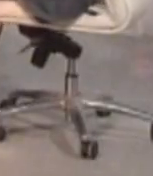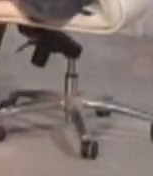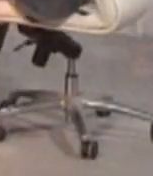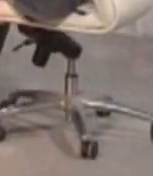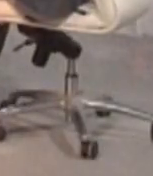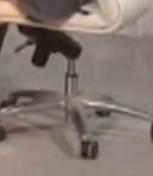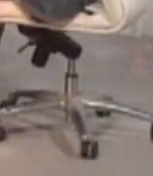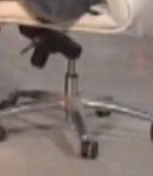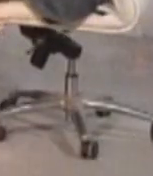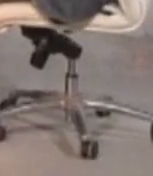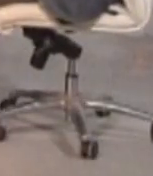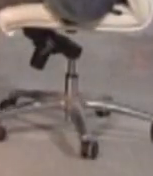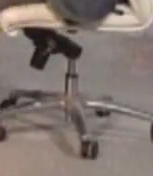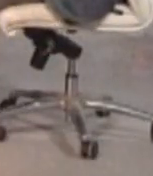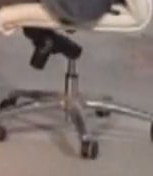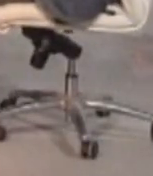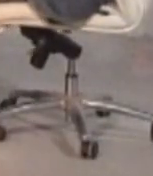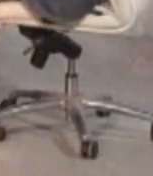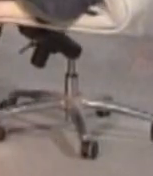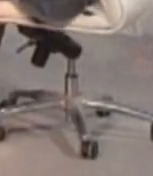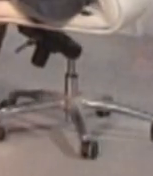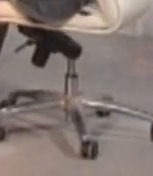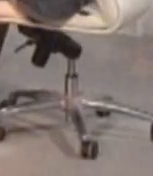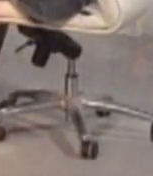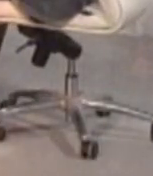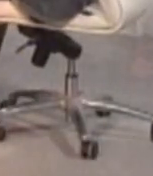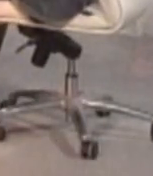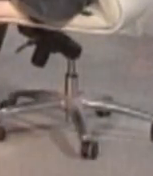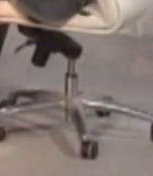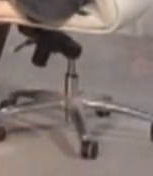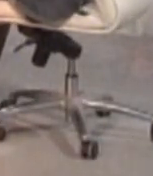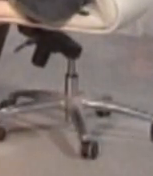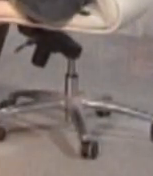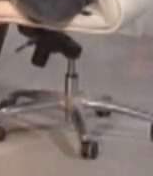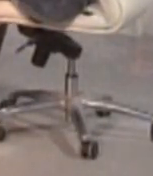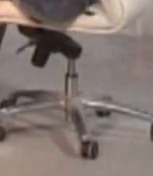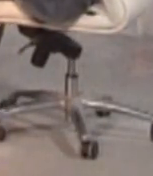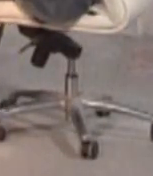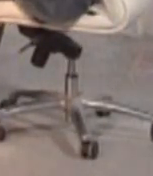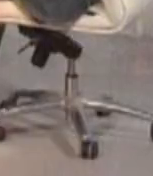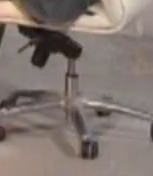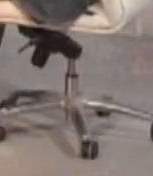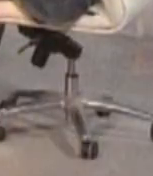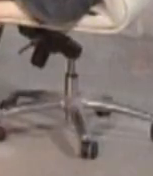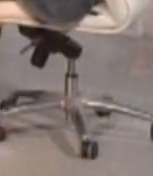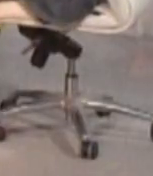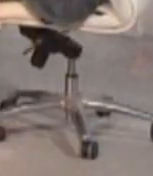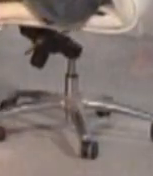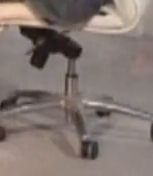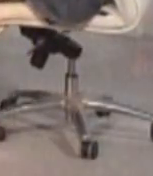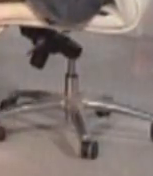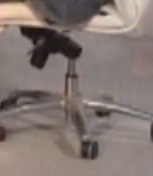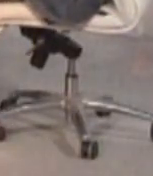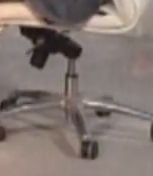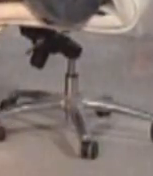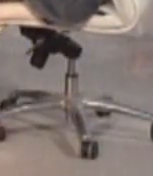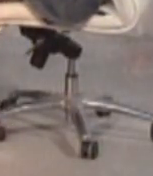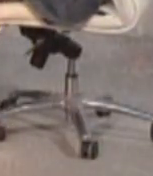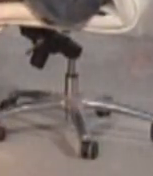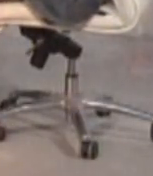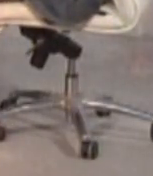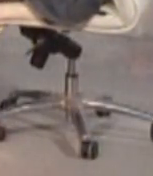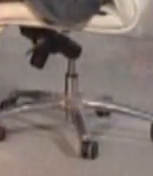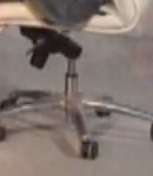también pues impulsar cosas como ese tremendo texto de Cintio Viteri, Asesor del Mundo Moral, cuando estábamos precisamente en esas